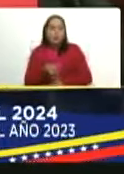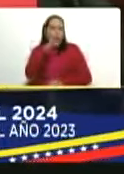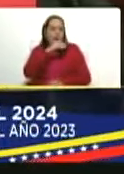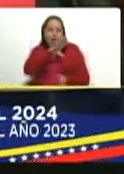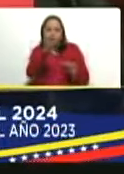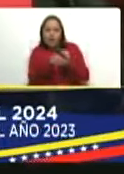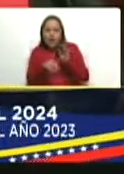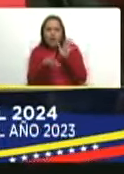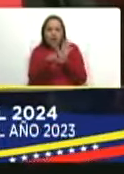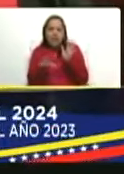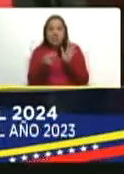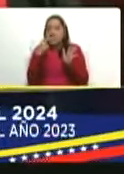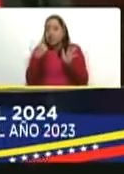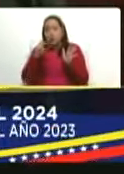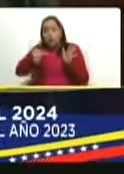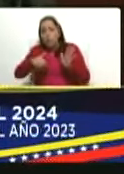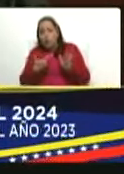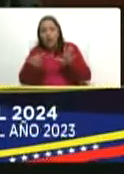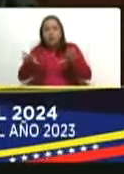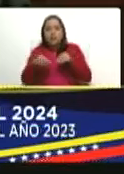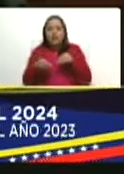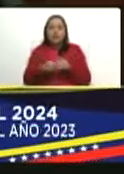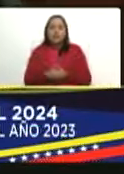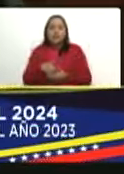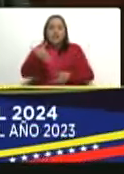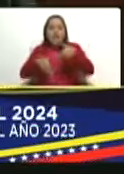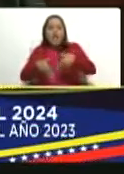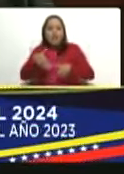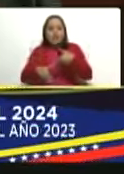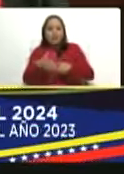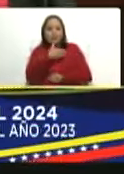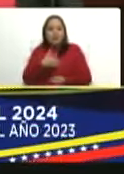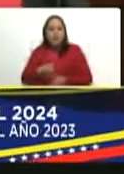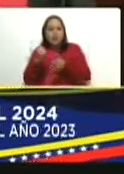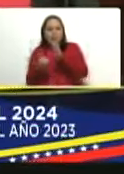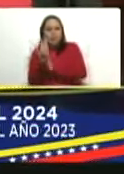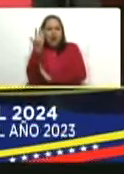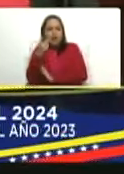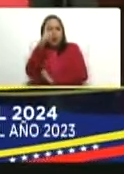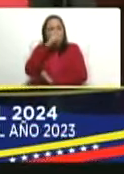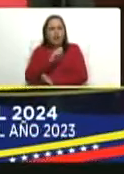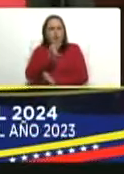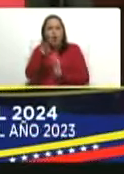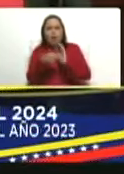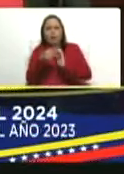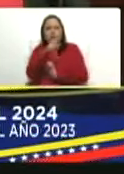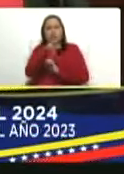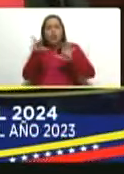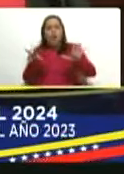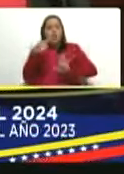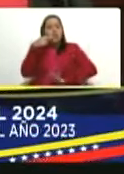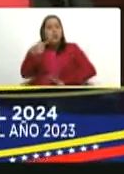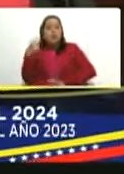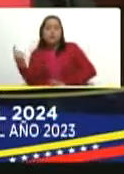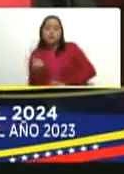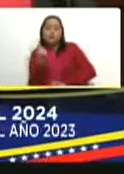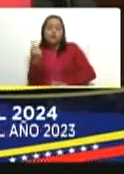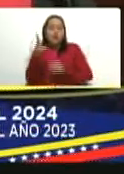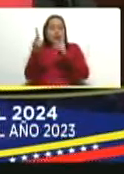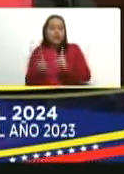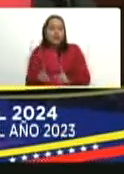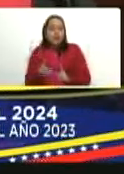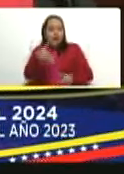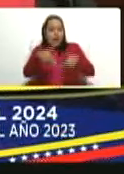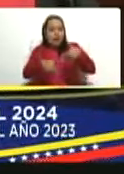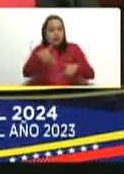ilegítima, inexistente, la elección presidencial de mayo del 2018. Estimó que el único poder público del